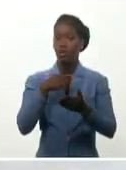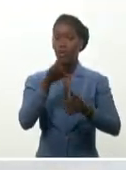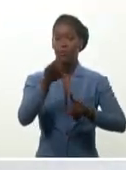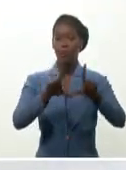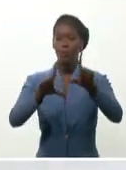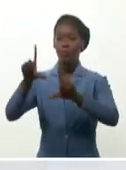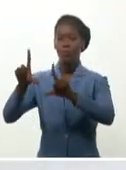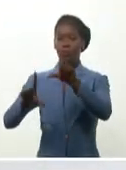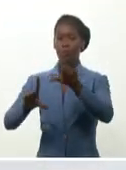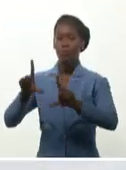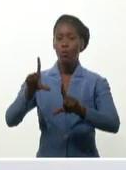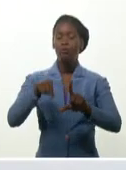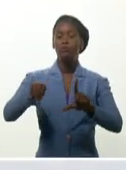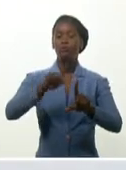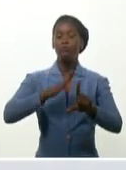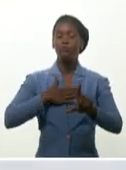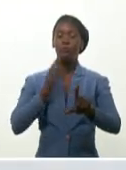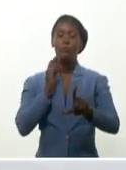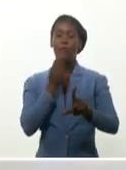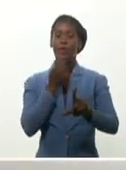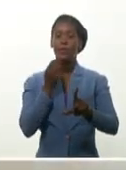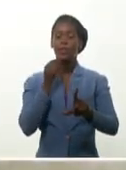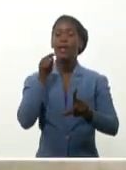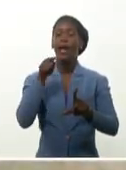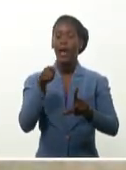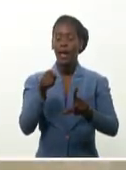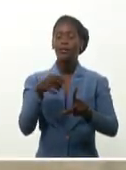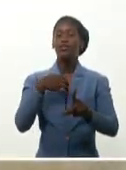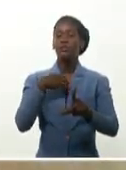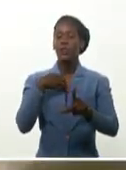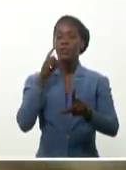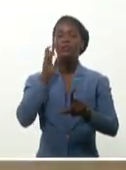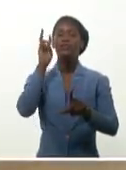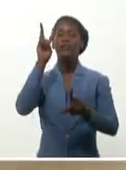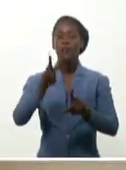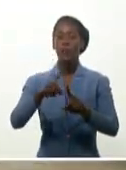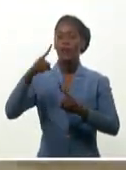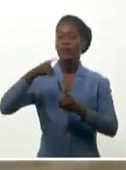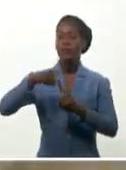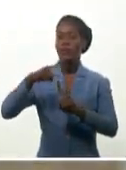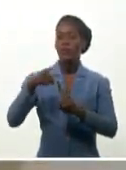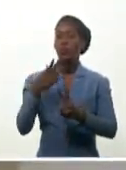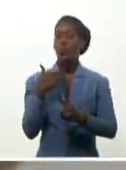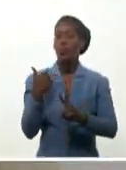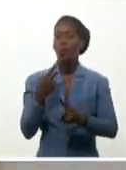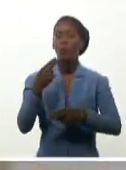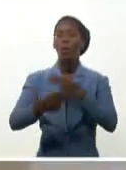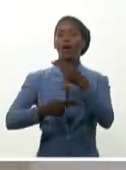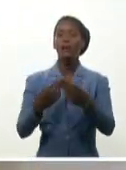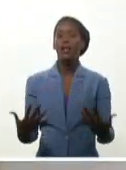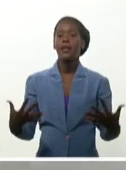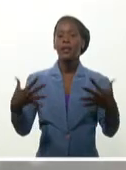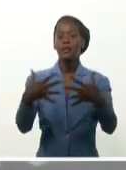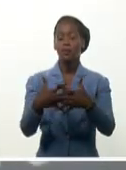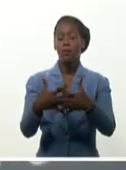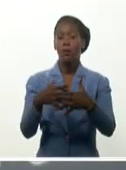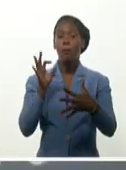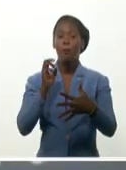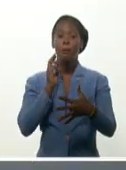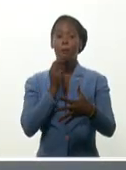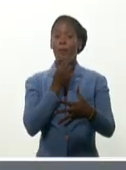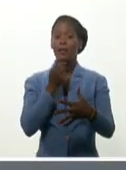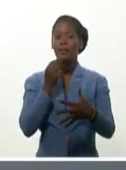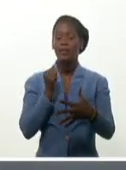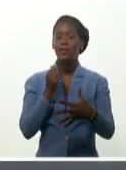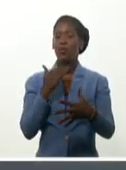Sociedad José Martí pone de manifiesto cómo se deben establecer vínculos entre instituciones martianas y los